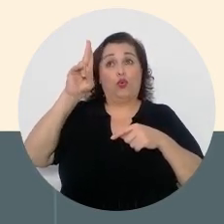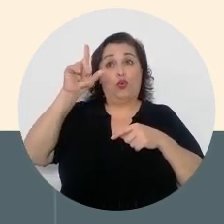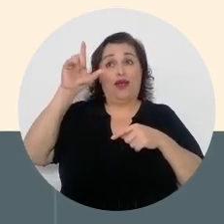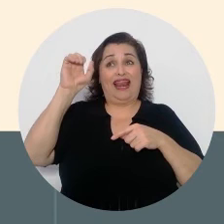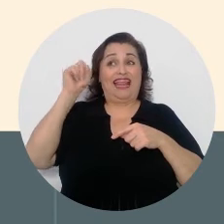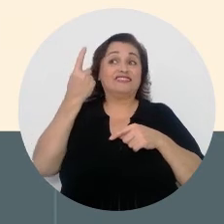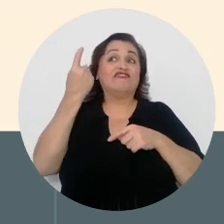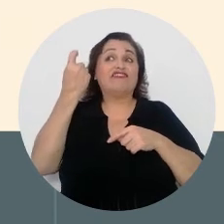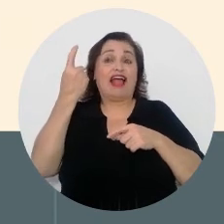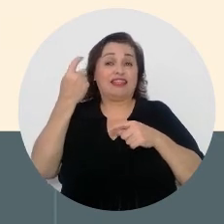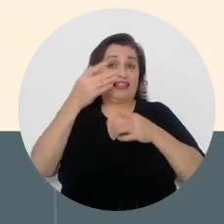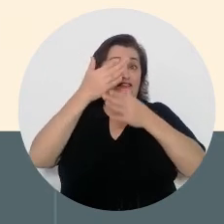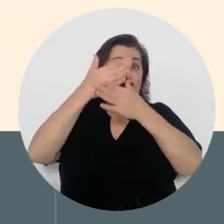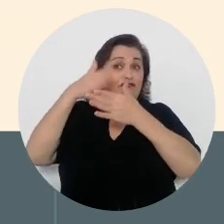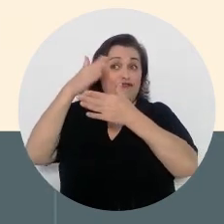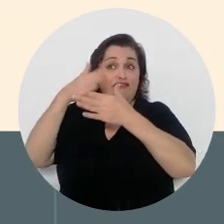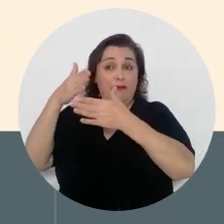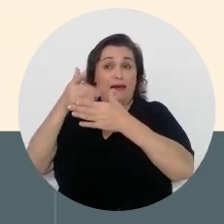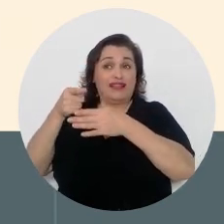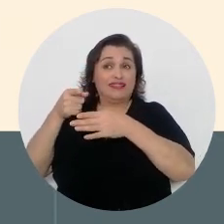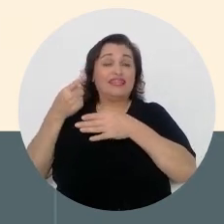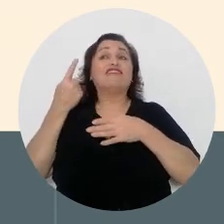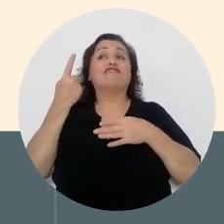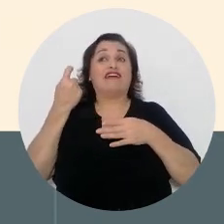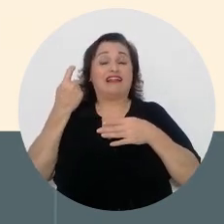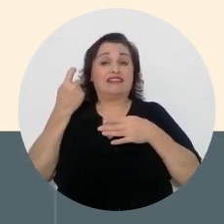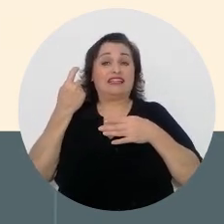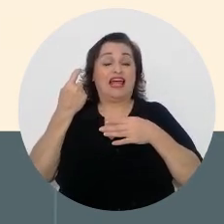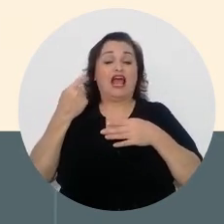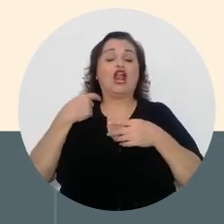curules a la Asamblea Legislativa que nos faltan por